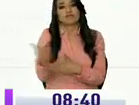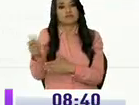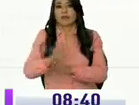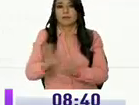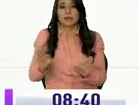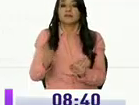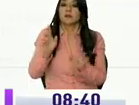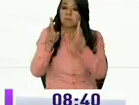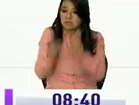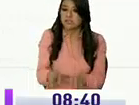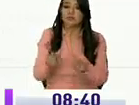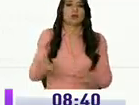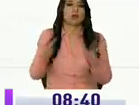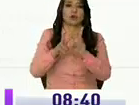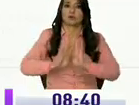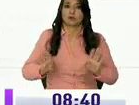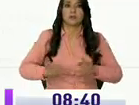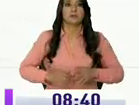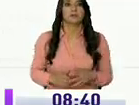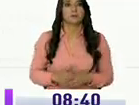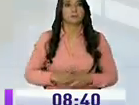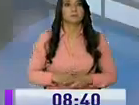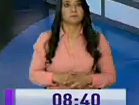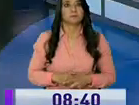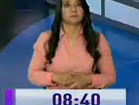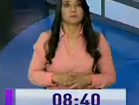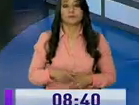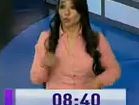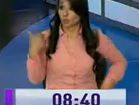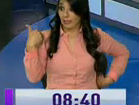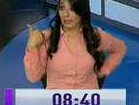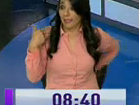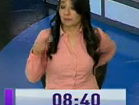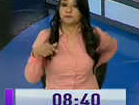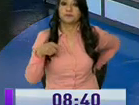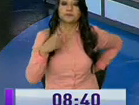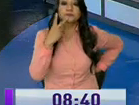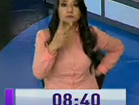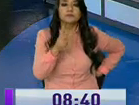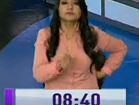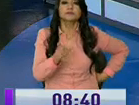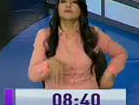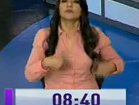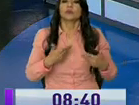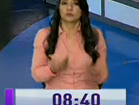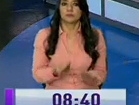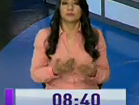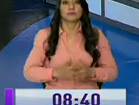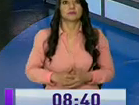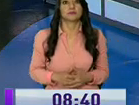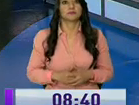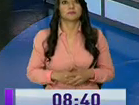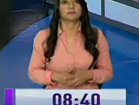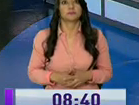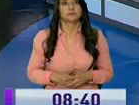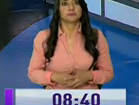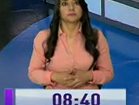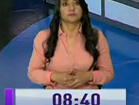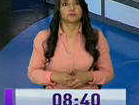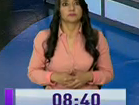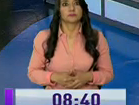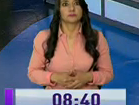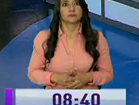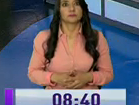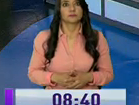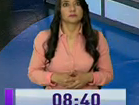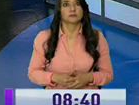el subsidio. Déjame para ponerle este. Aquí tengo, ¿tiene usted también ahí? Quiero que vean cómo la ciudadanía, póngale. Desde... Ahí usted muévale, señor. A